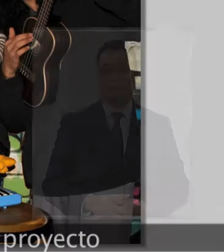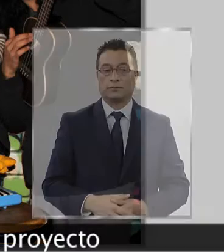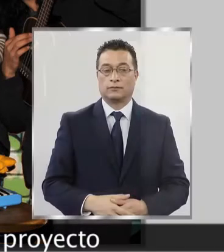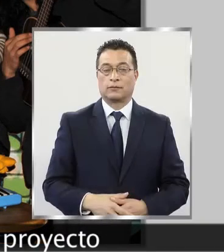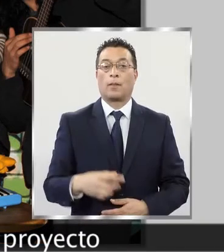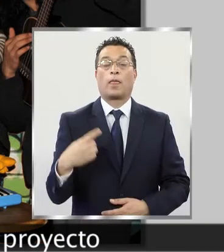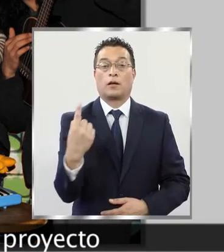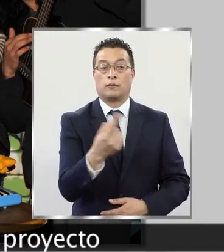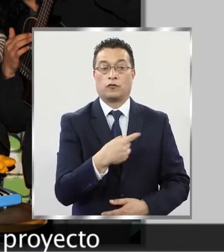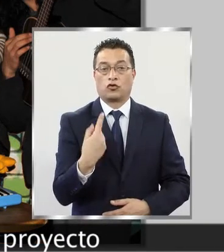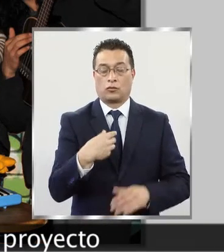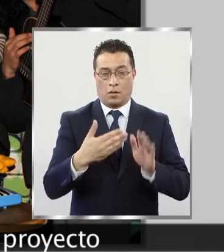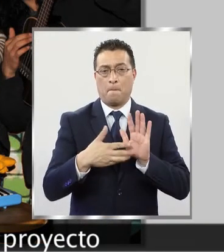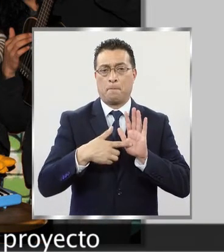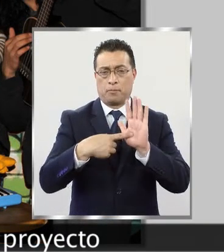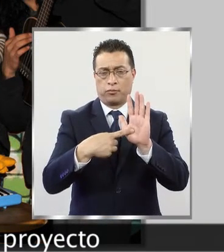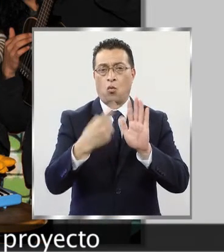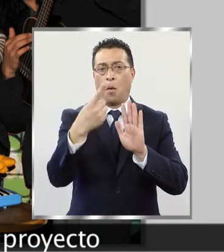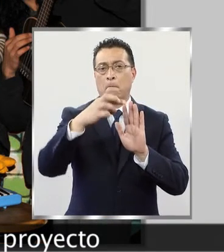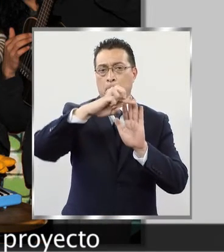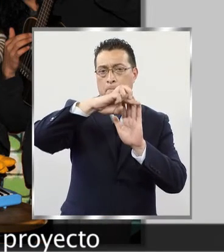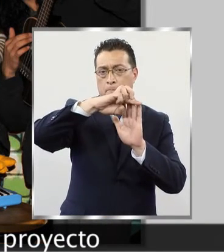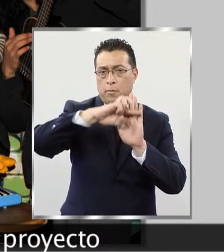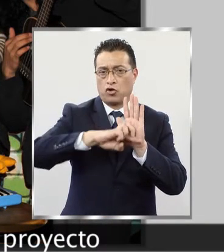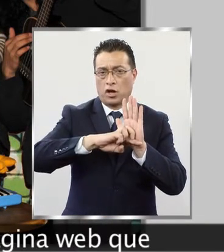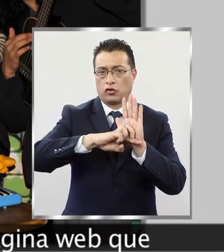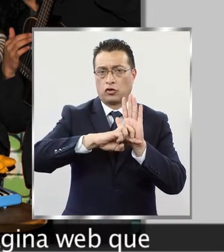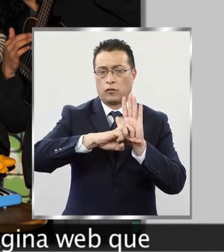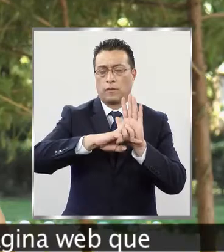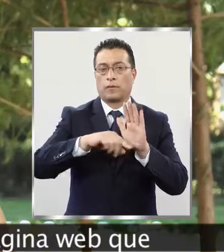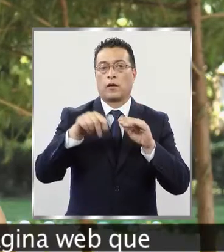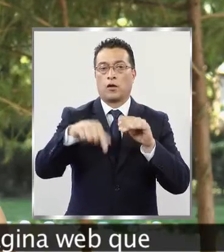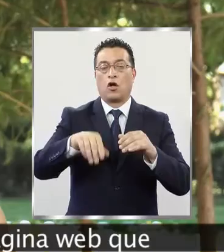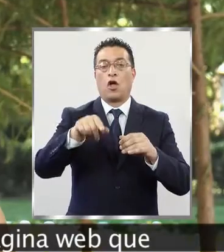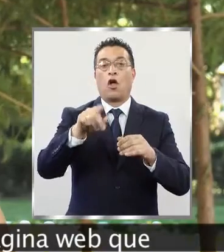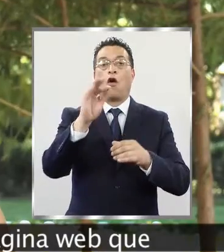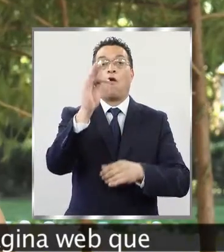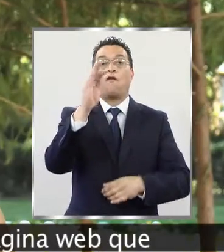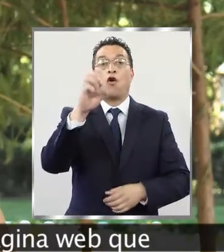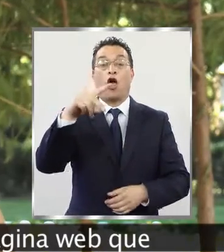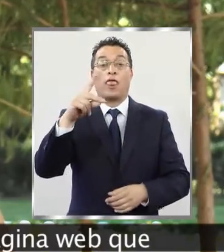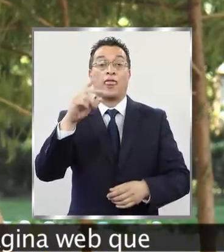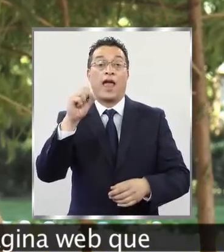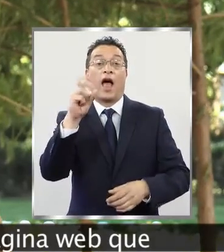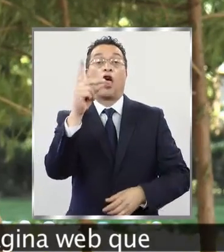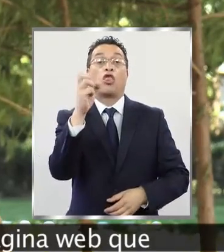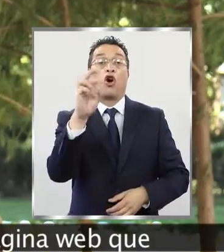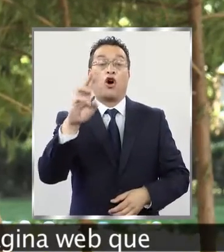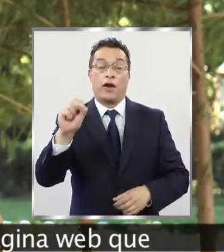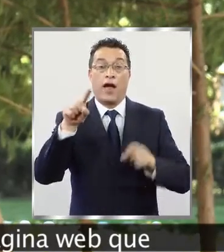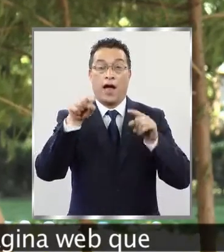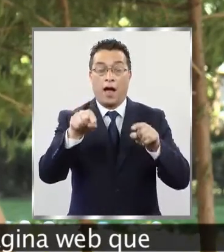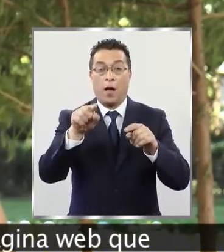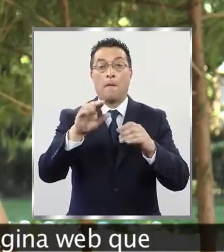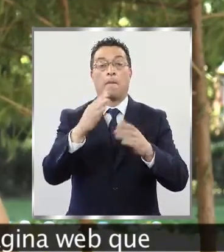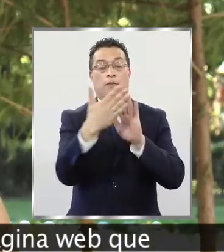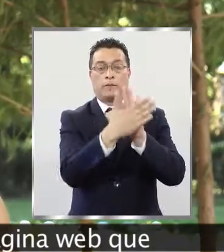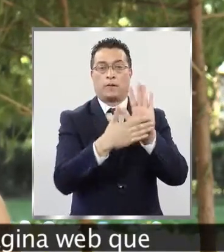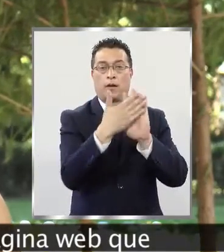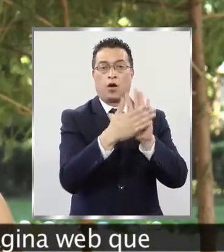Nosotros presentamos un proyecto en Fondeadora, que es una página web que